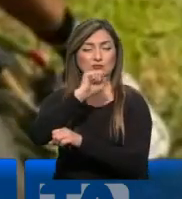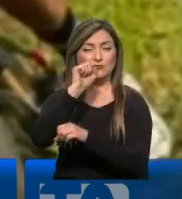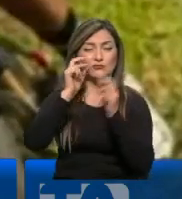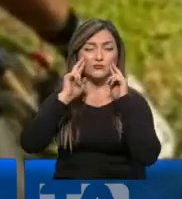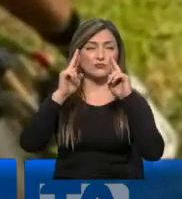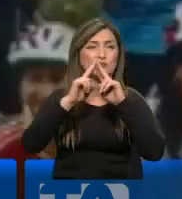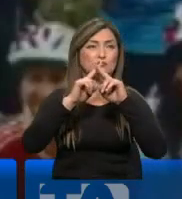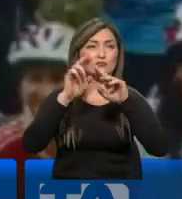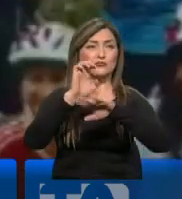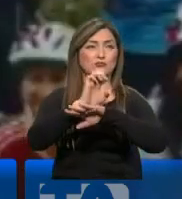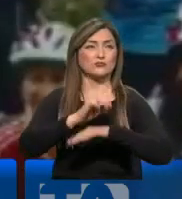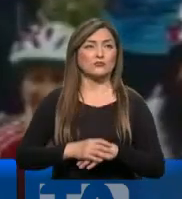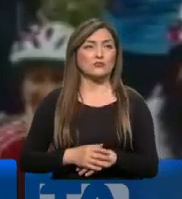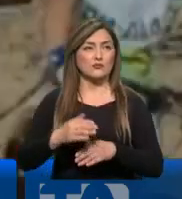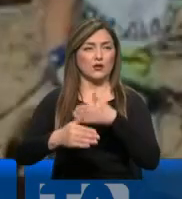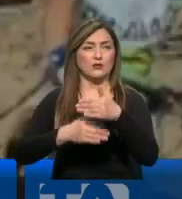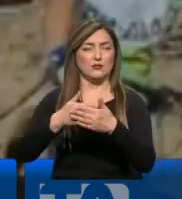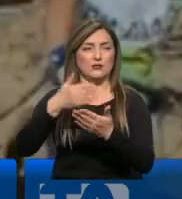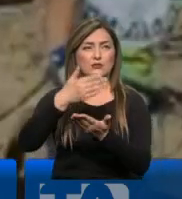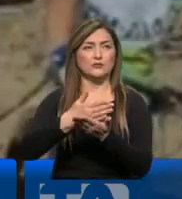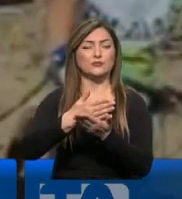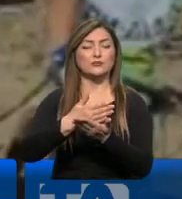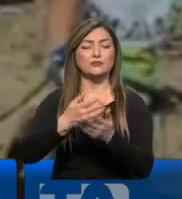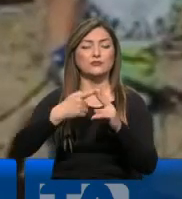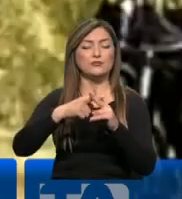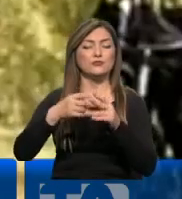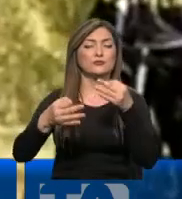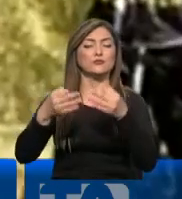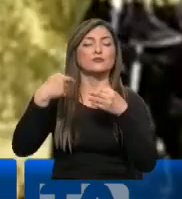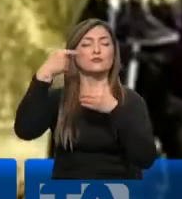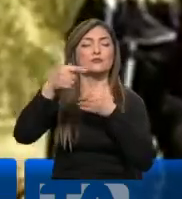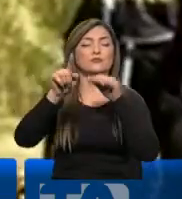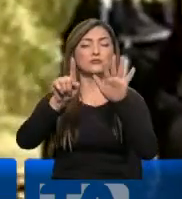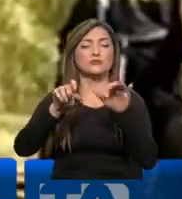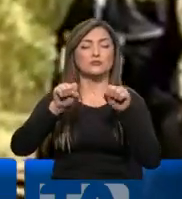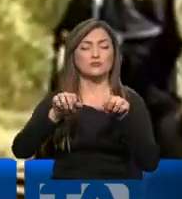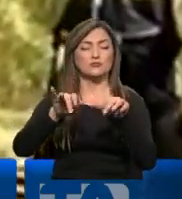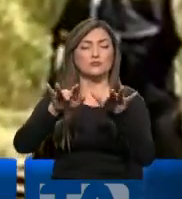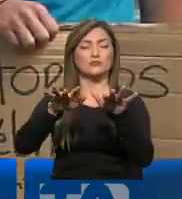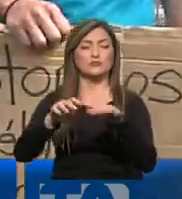nombre del Ecuador. La audiencia se suspendió y se reinstalará el próximo 6 de septiembre